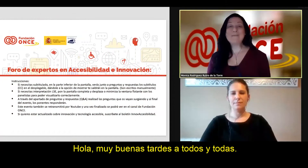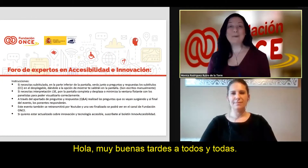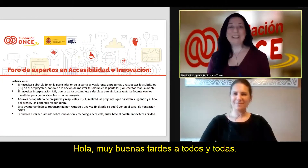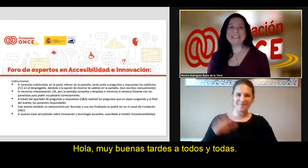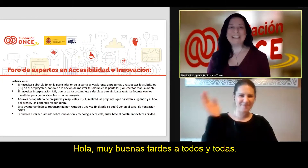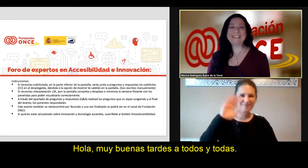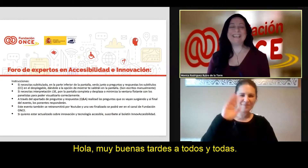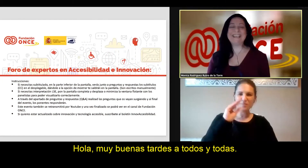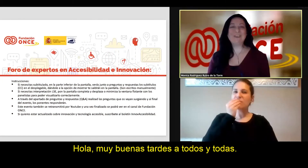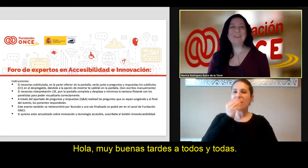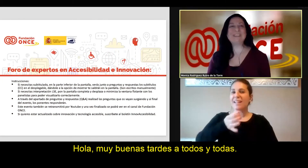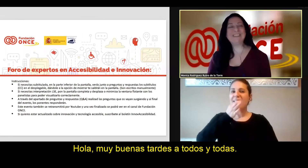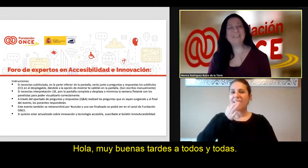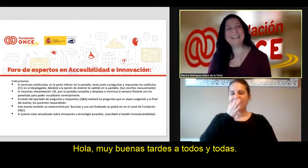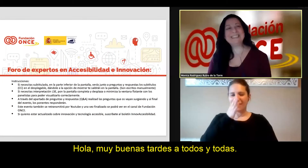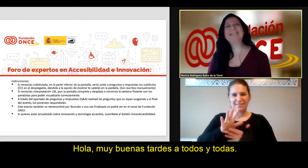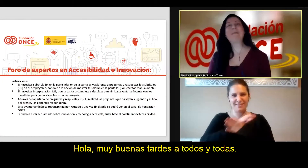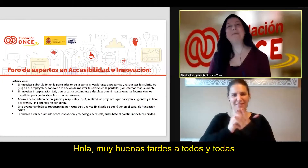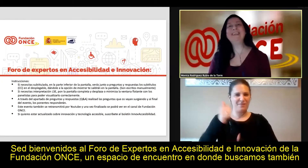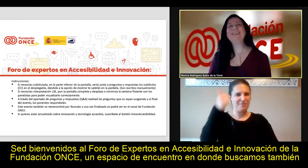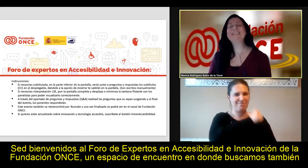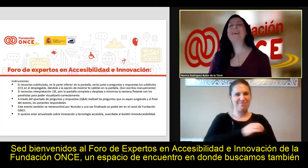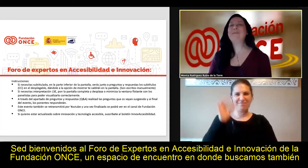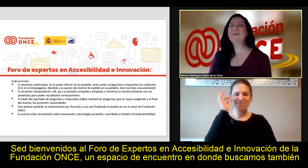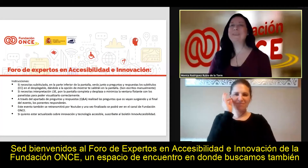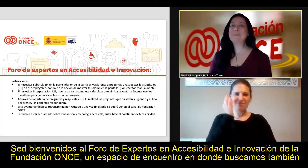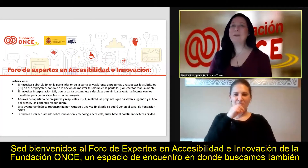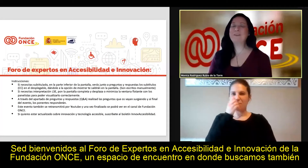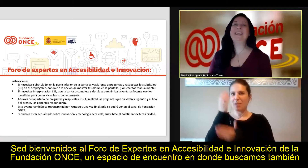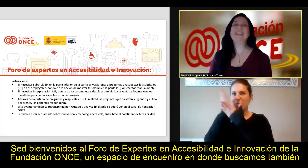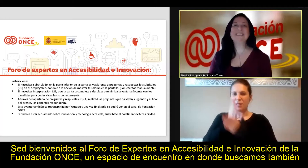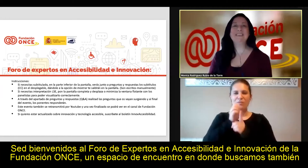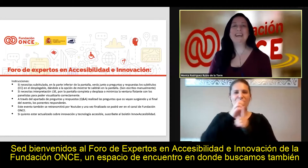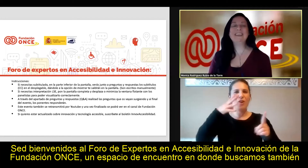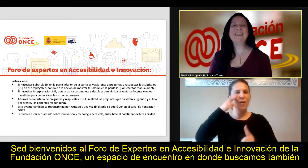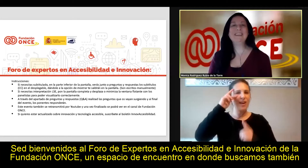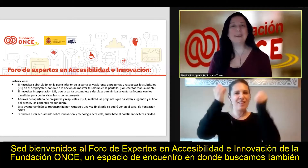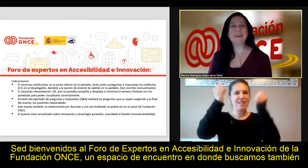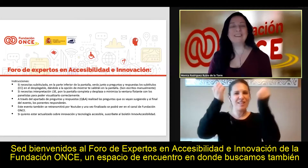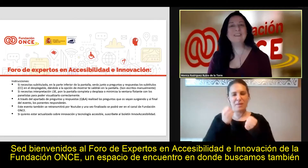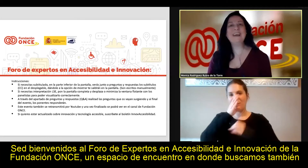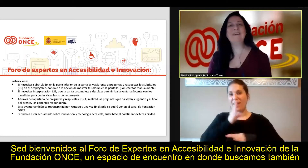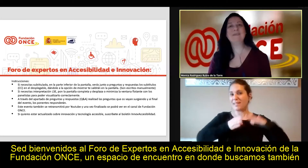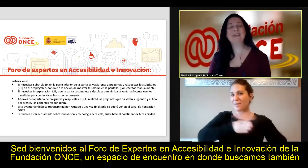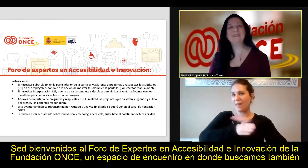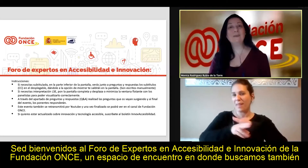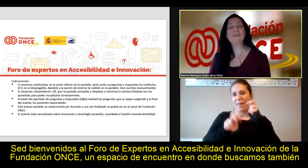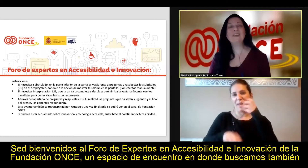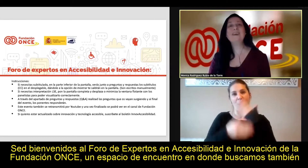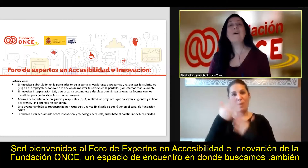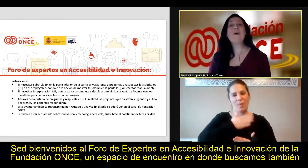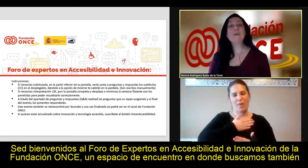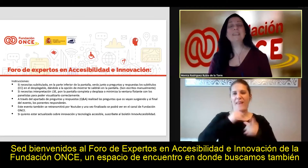Hola, muy buenas tardes a todos, a todas. Sed bienvenidos al Foro de Expertos de Accesibilidad e Innovación de la Fundación